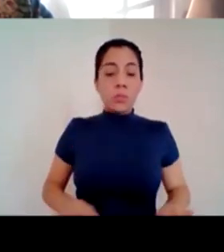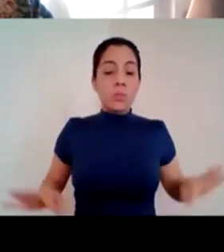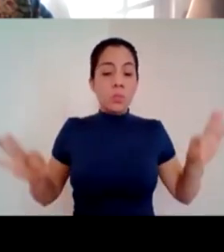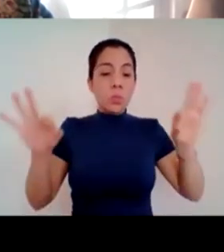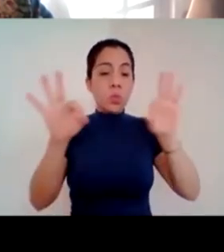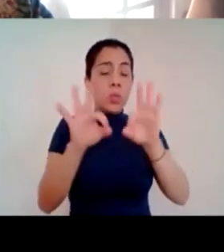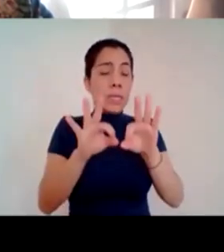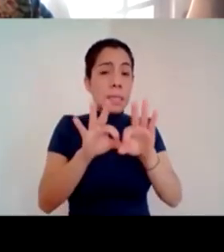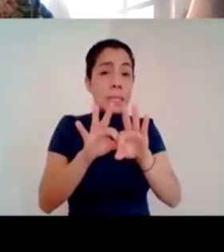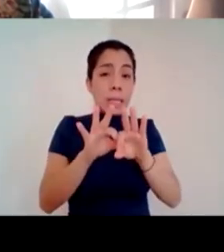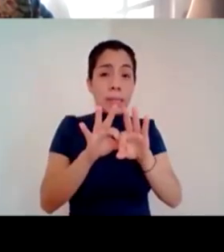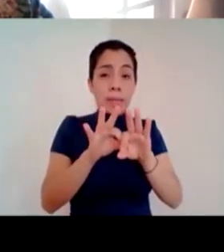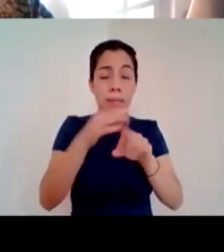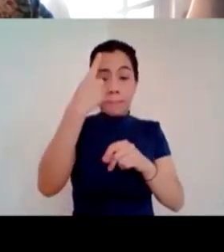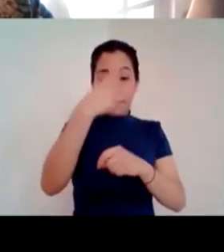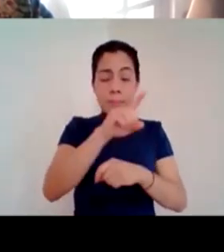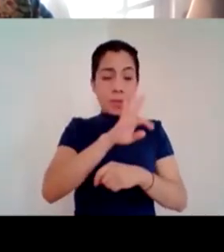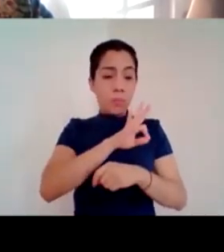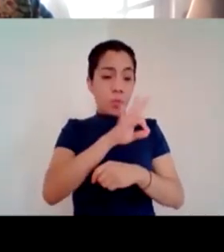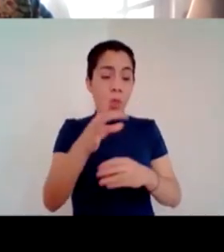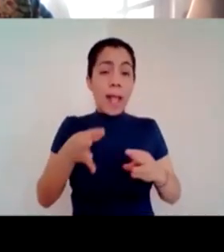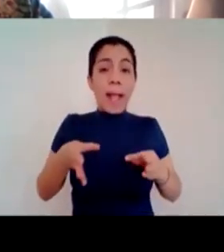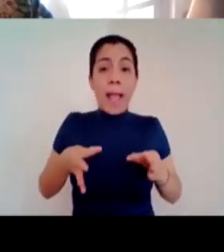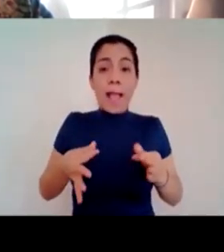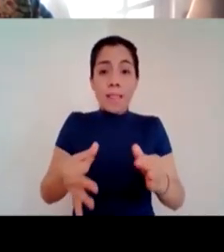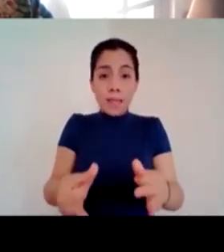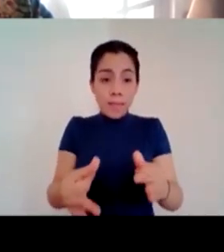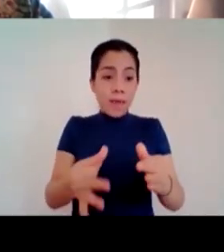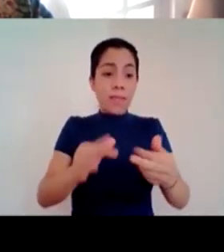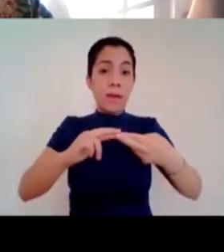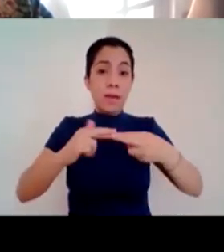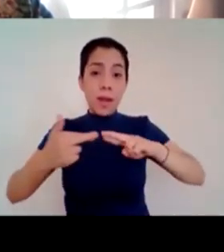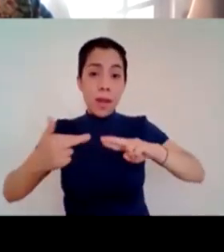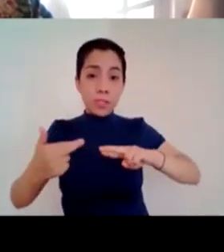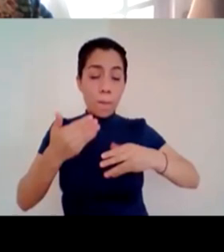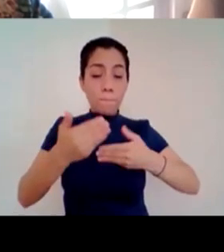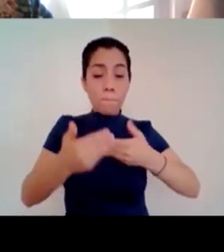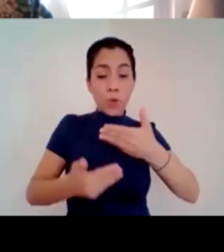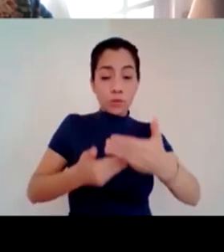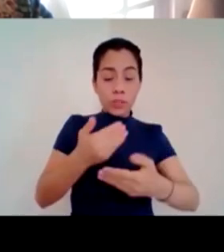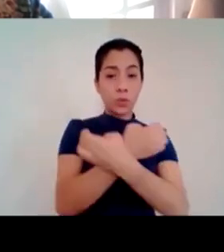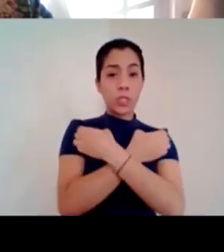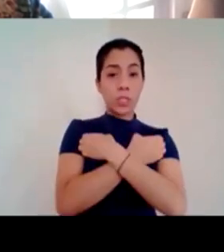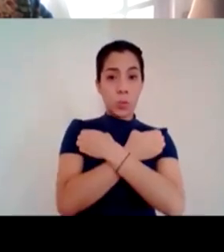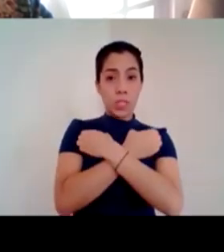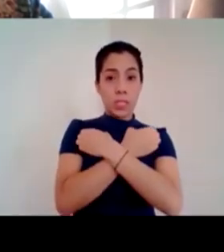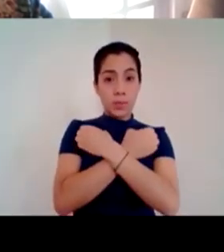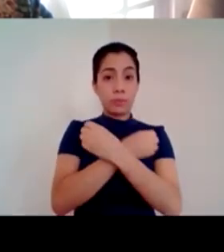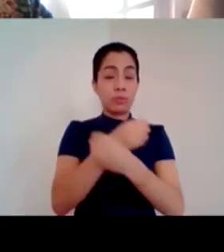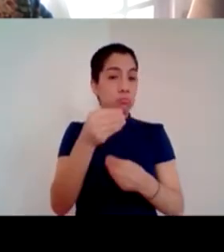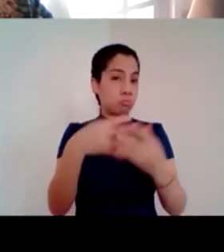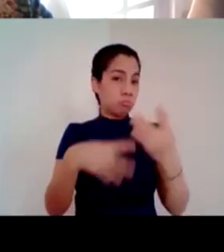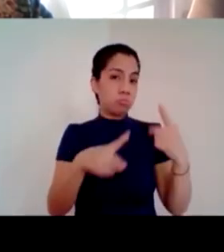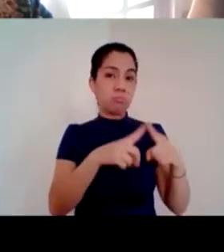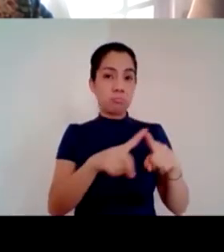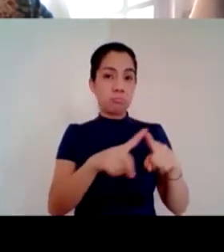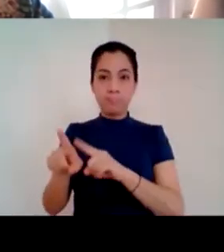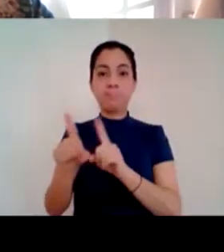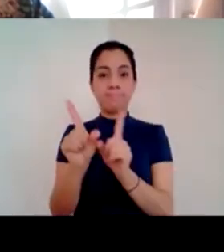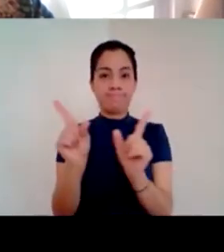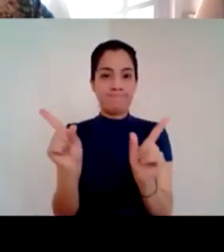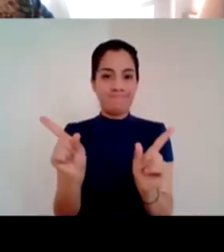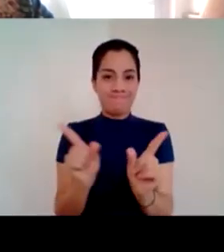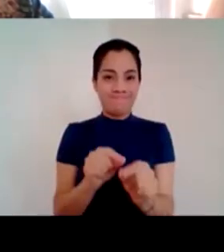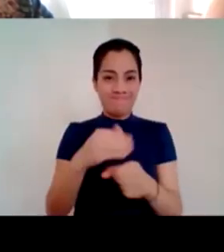calidad en las relaciones en los procesos educativos etcétera me quedo ahí hay cuatro puntos más para la